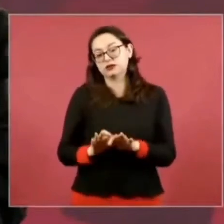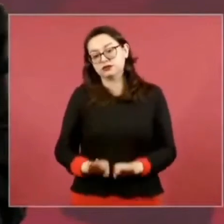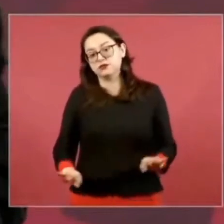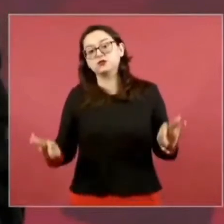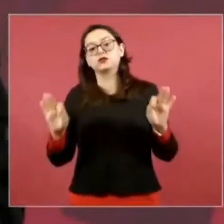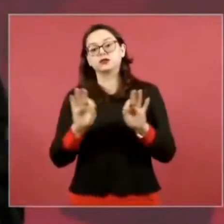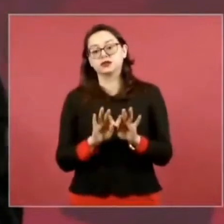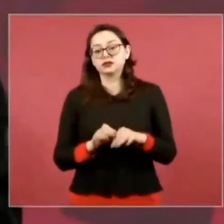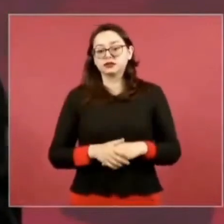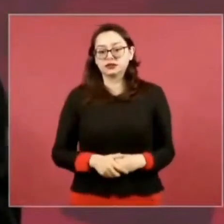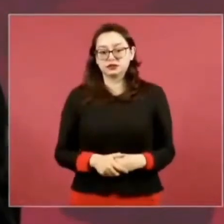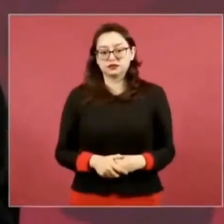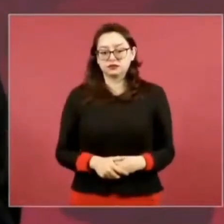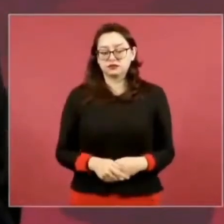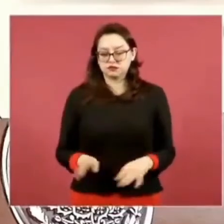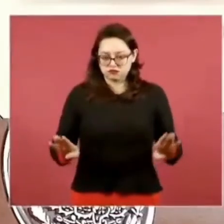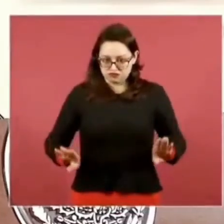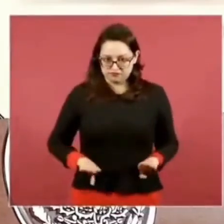el buen ejemplo